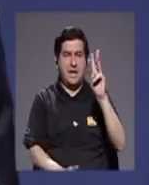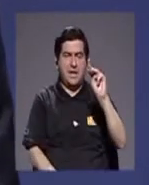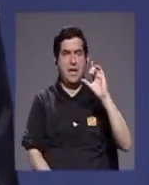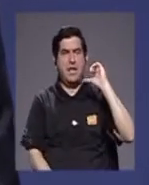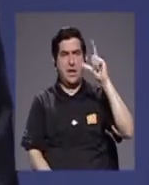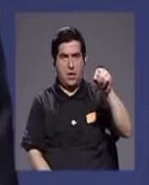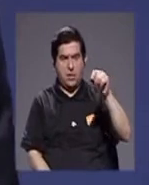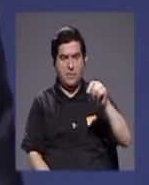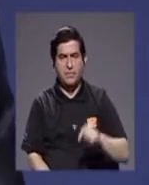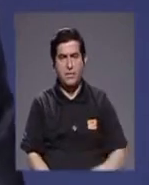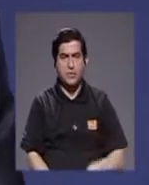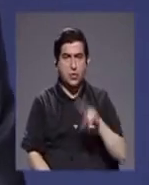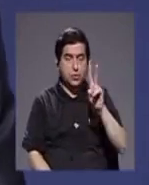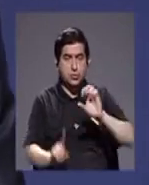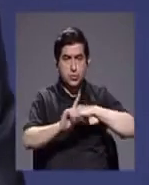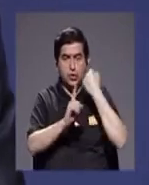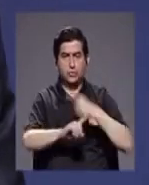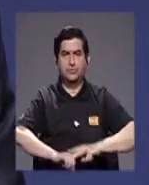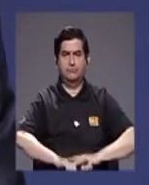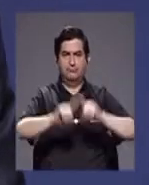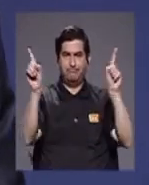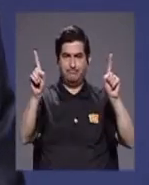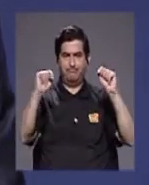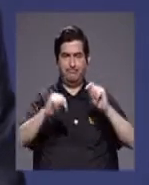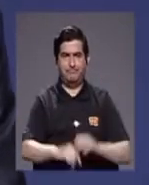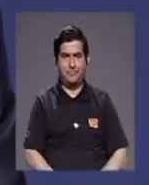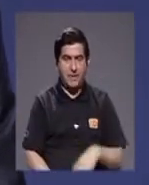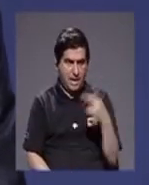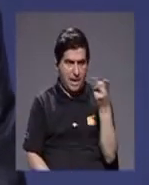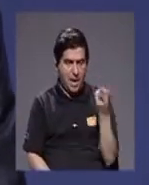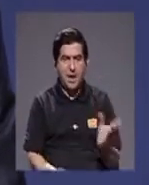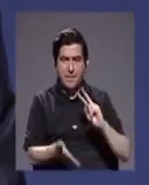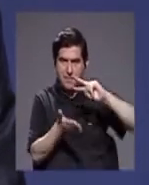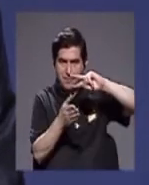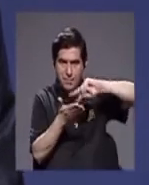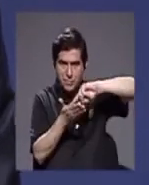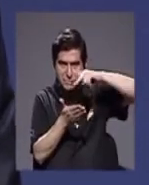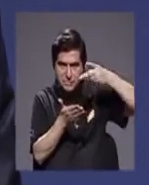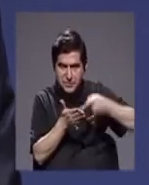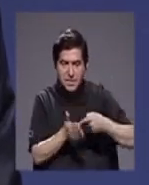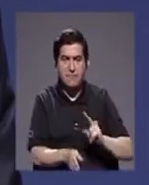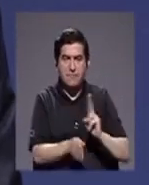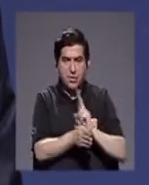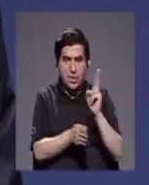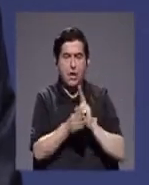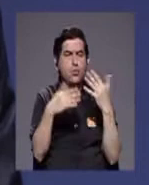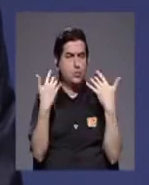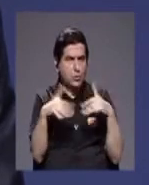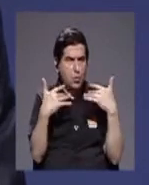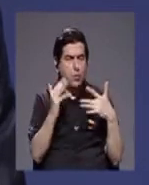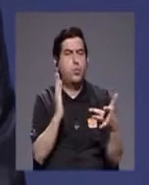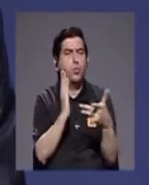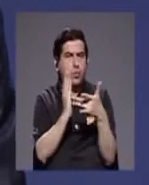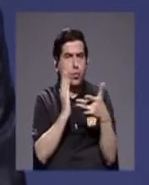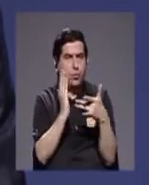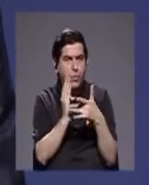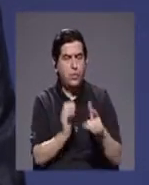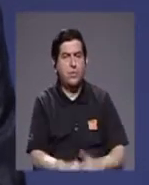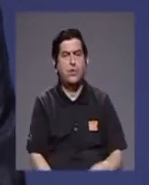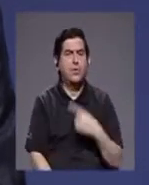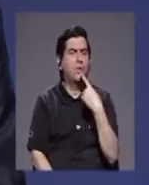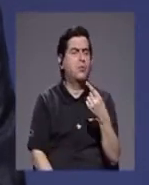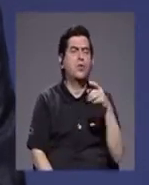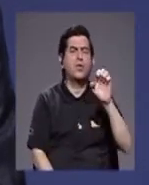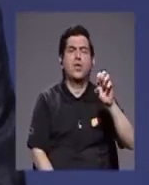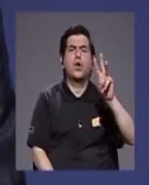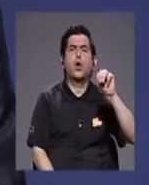Son dos situaciones, dos escenarios muy diferentes. Los dos involucran un uso intensivo de tecnología y, como decía